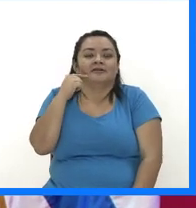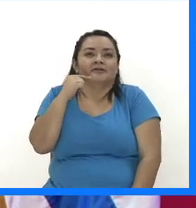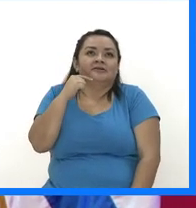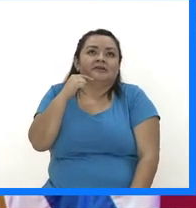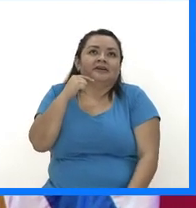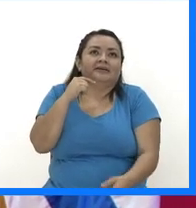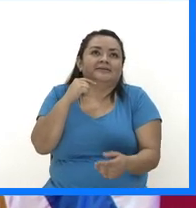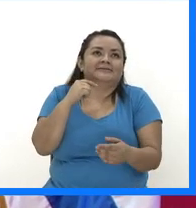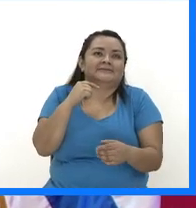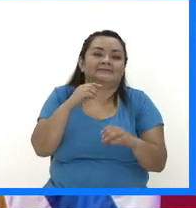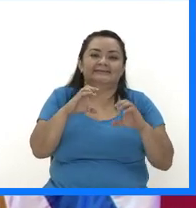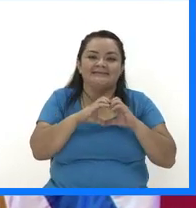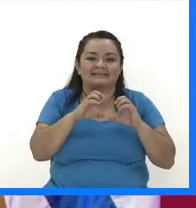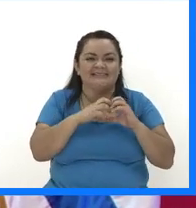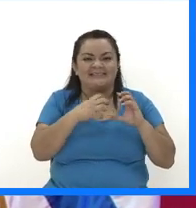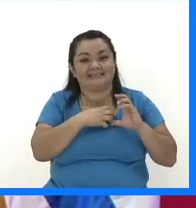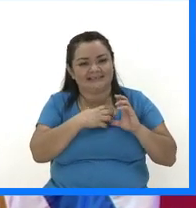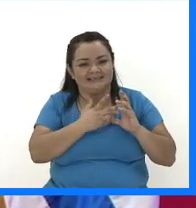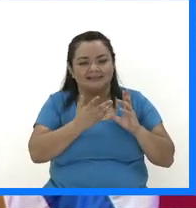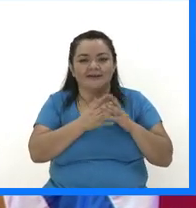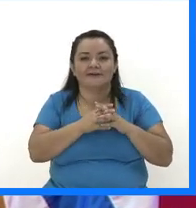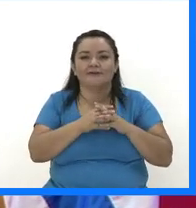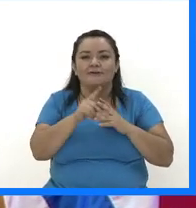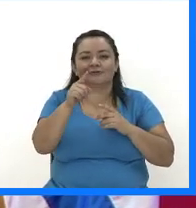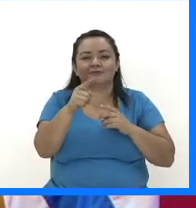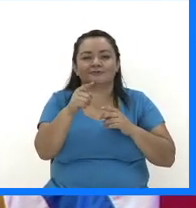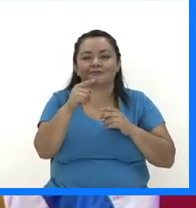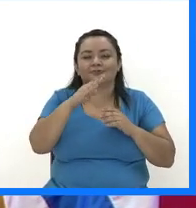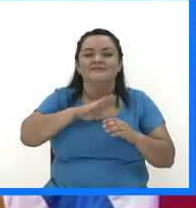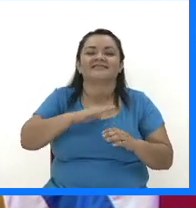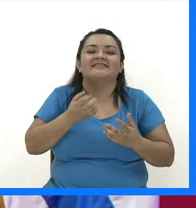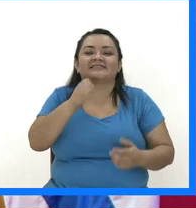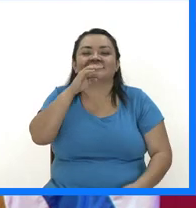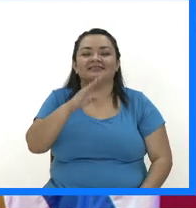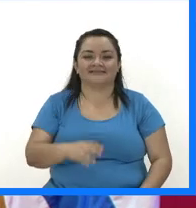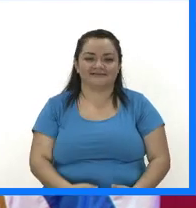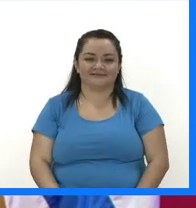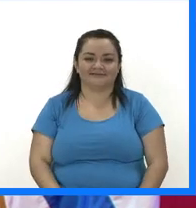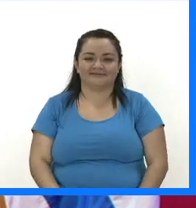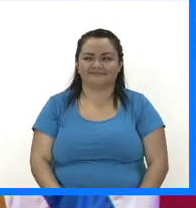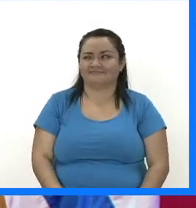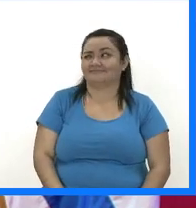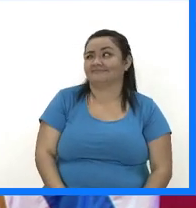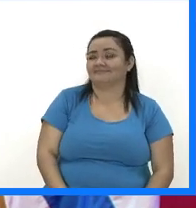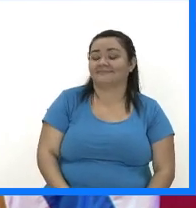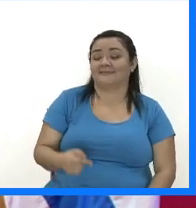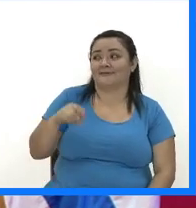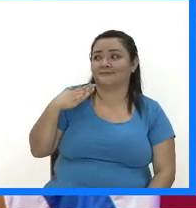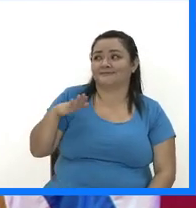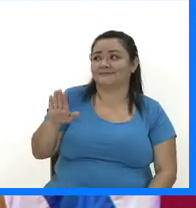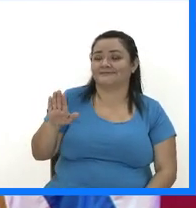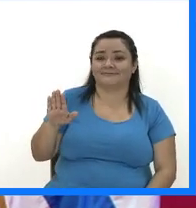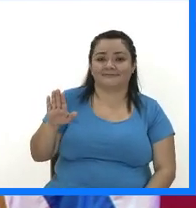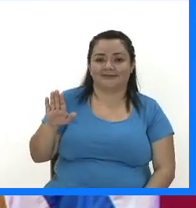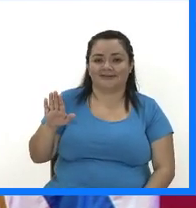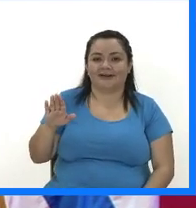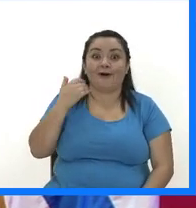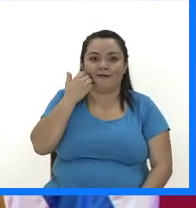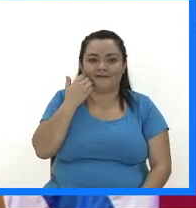esta muchacha espero en el señor que ha nacido muchacho cuando estabas cayendo el que te dijeron yo con usted jamás